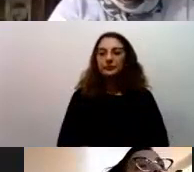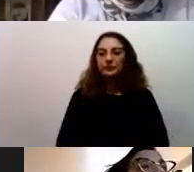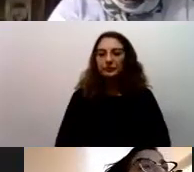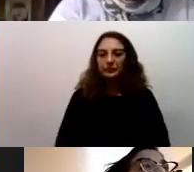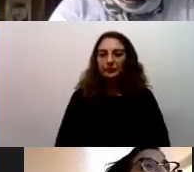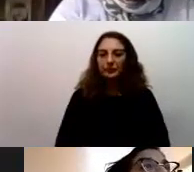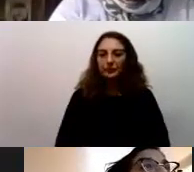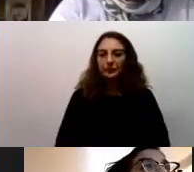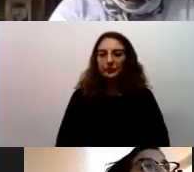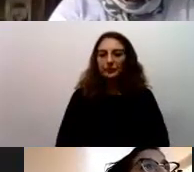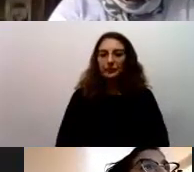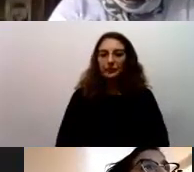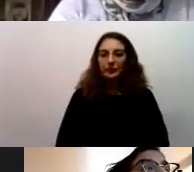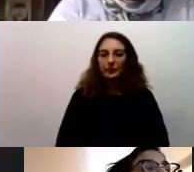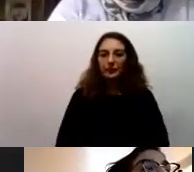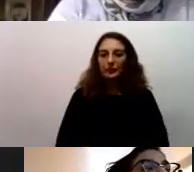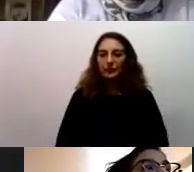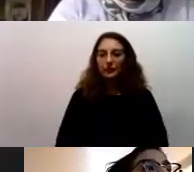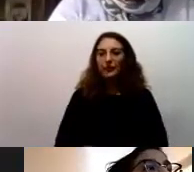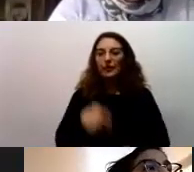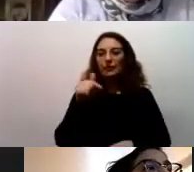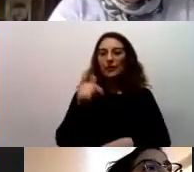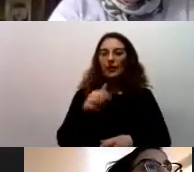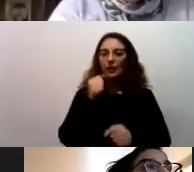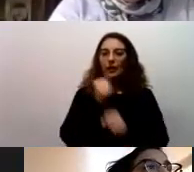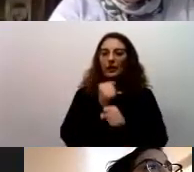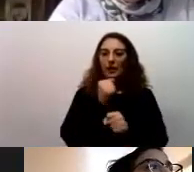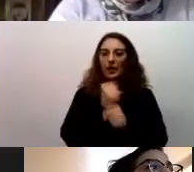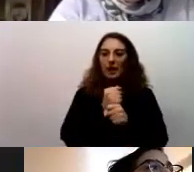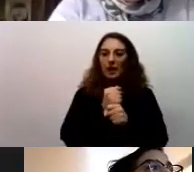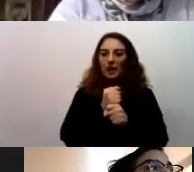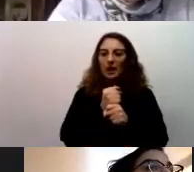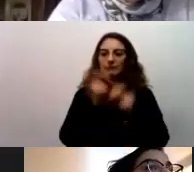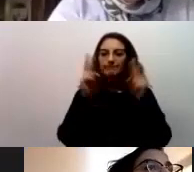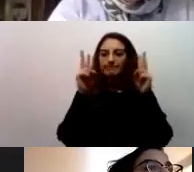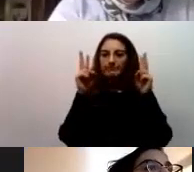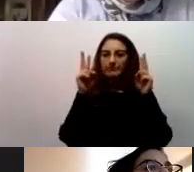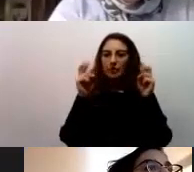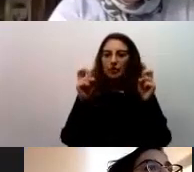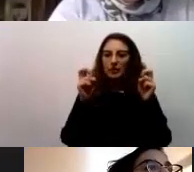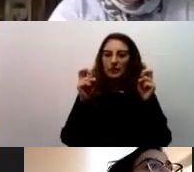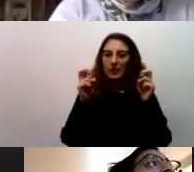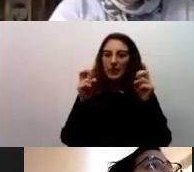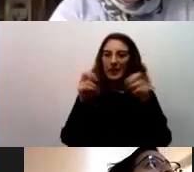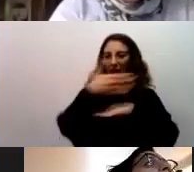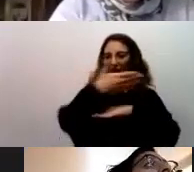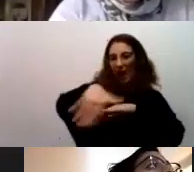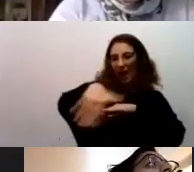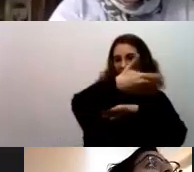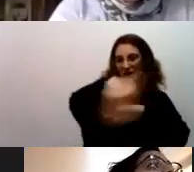Vamos a trabajar con el tema de las aceras,